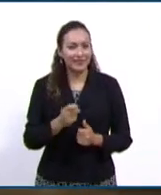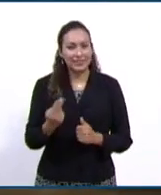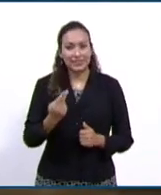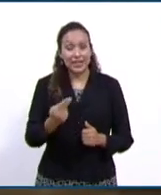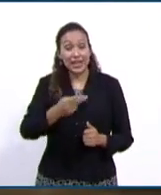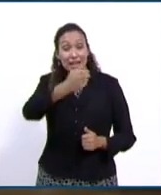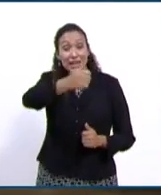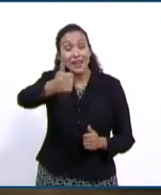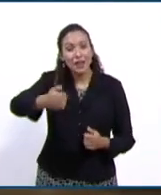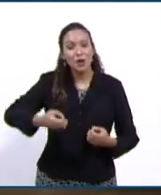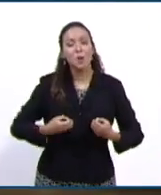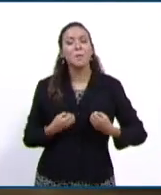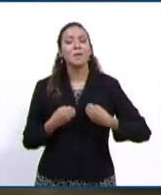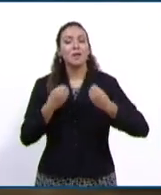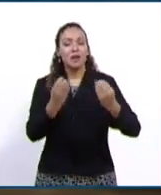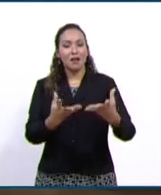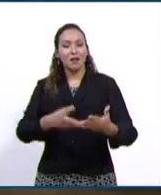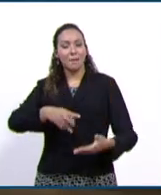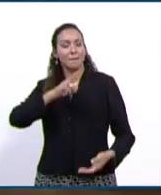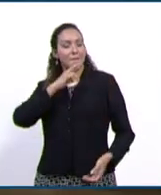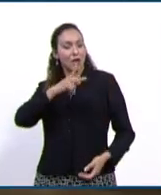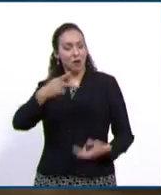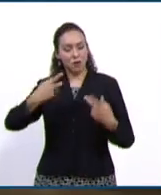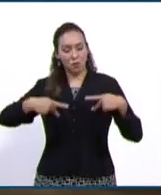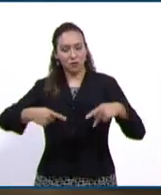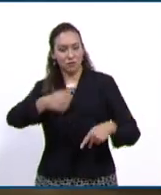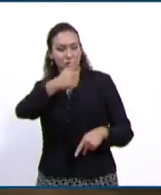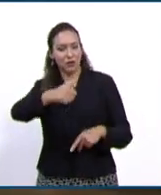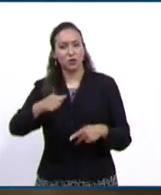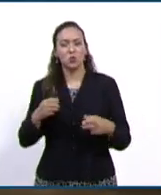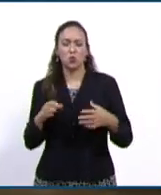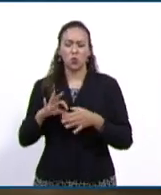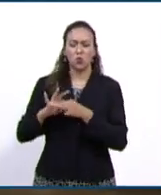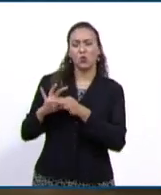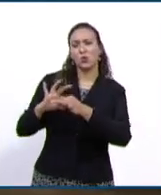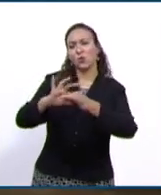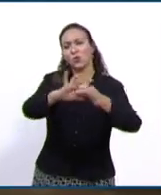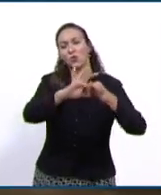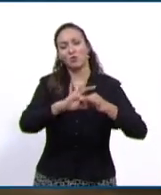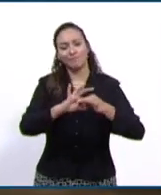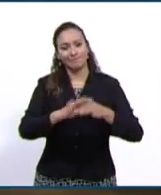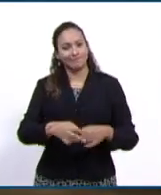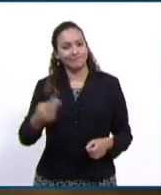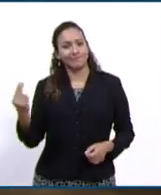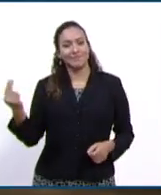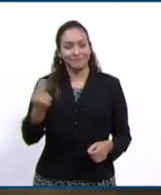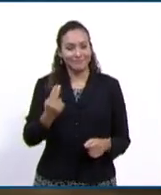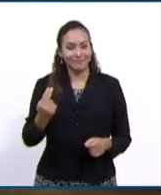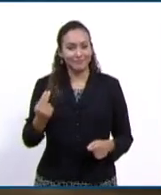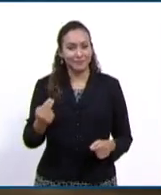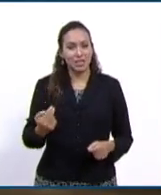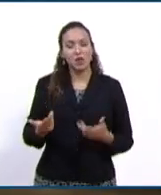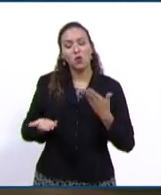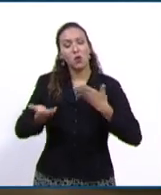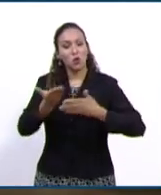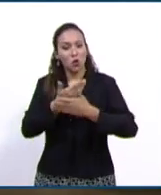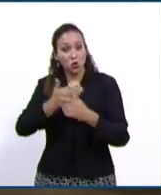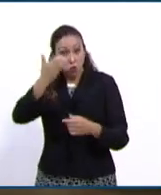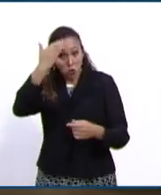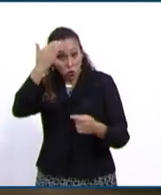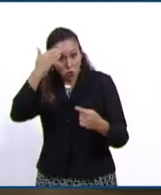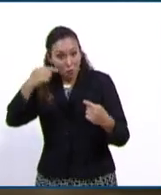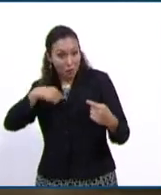de nosotros mismos. Necesitamos unir fuerzas, necesitamos compartir conocimientos